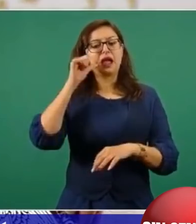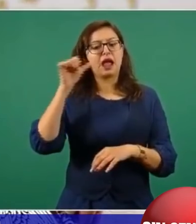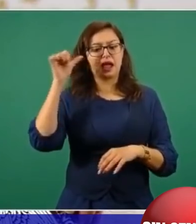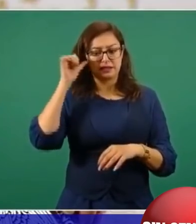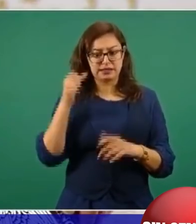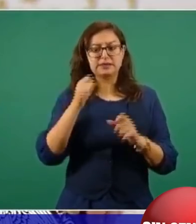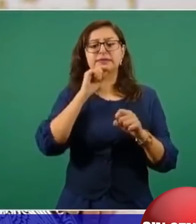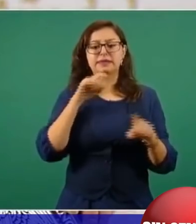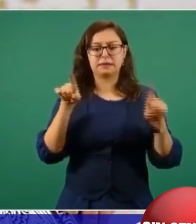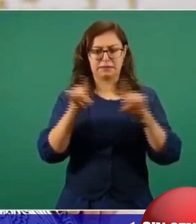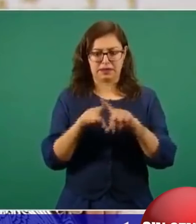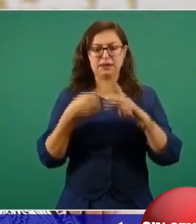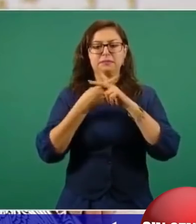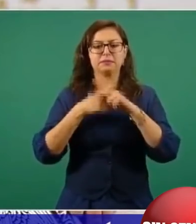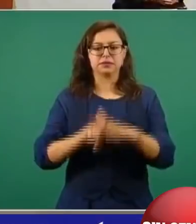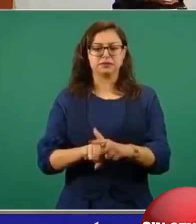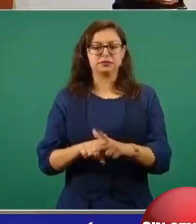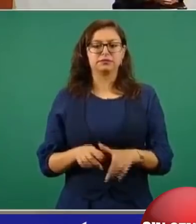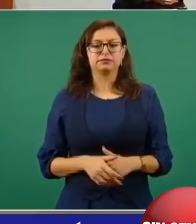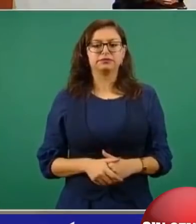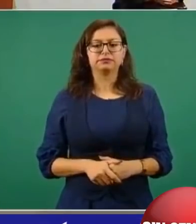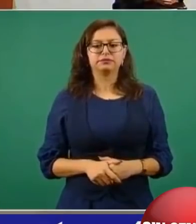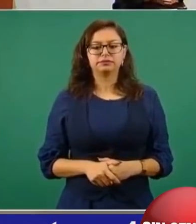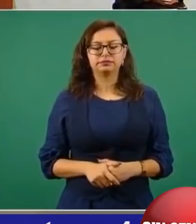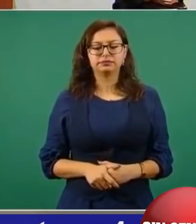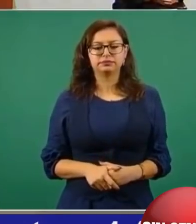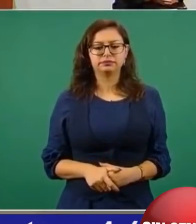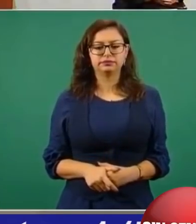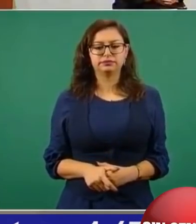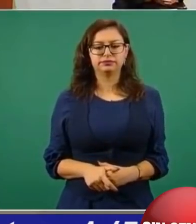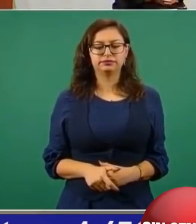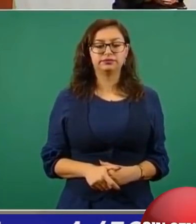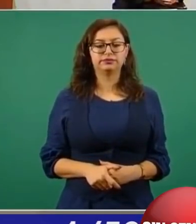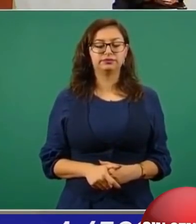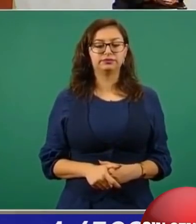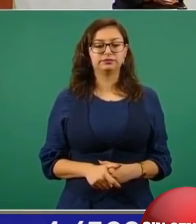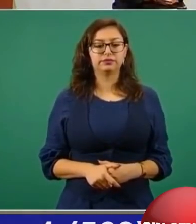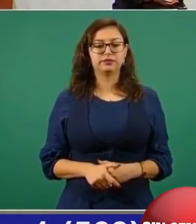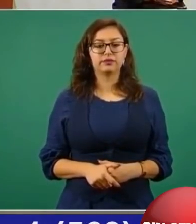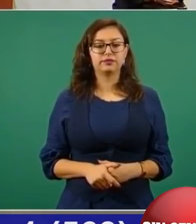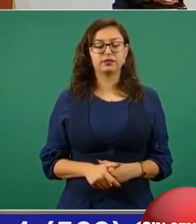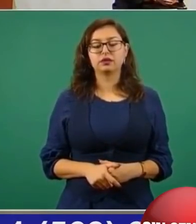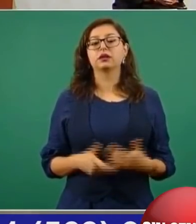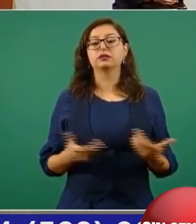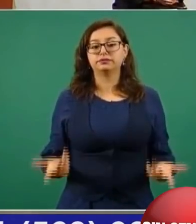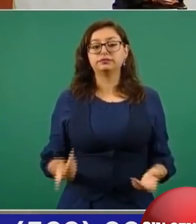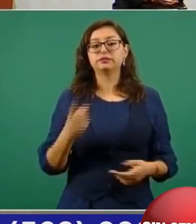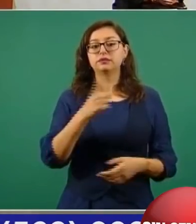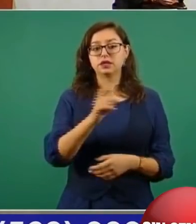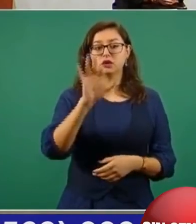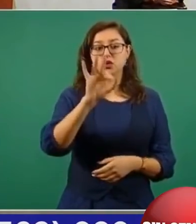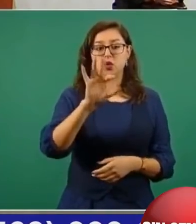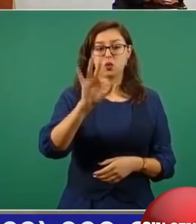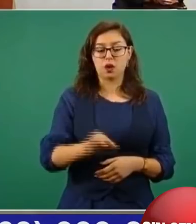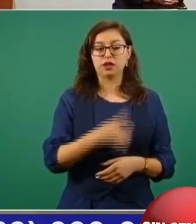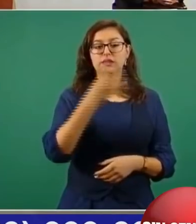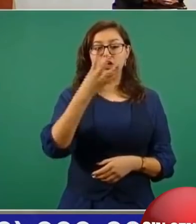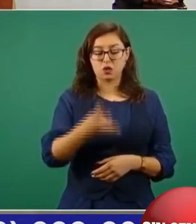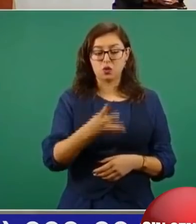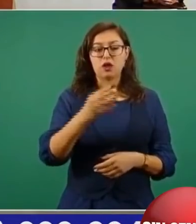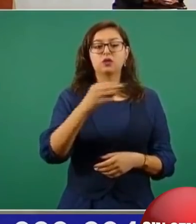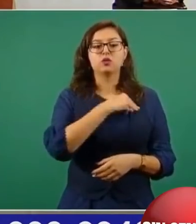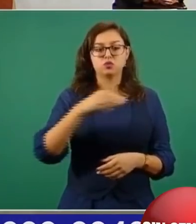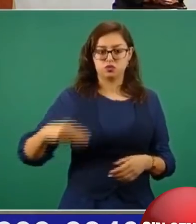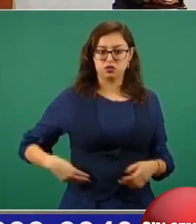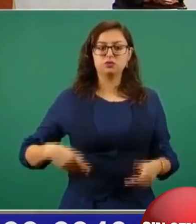trabajar en el programa especial. Se pusieron finalmente 144 municipios, 539 puntos